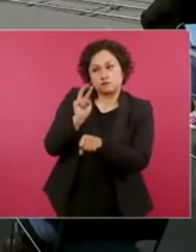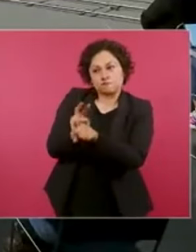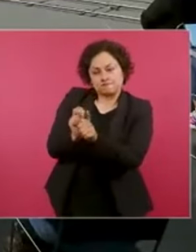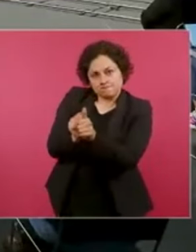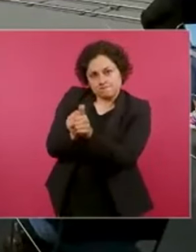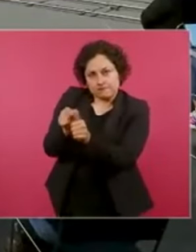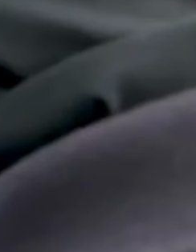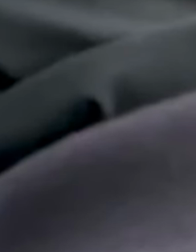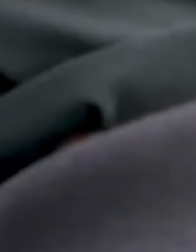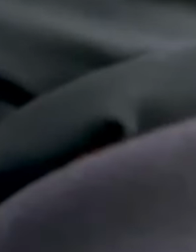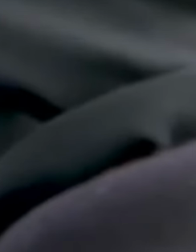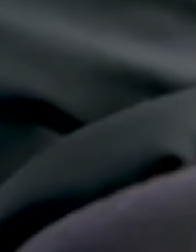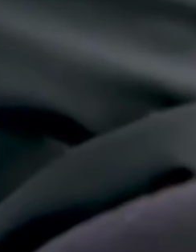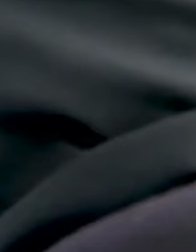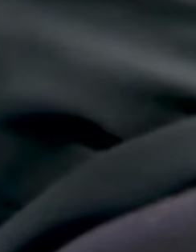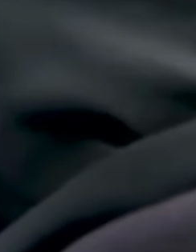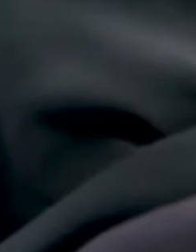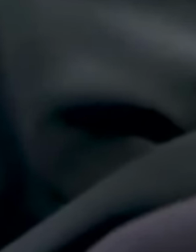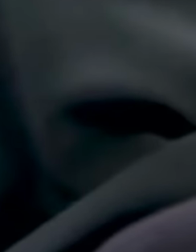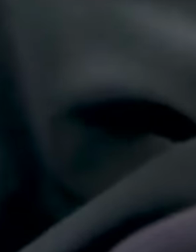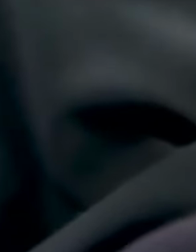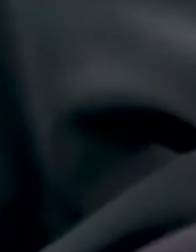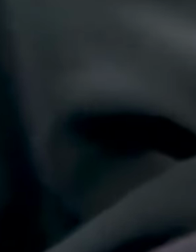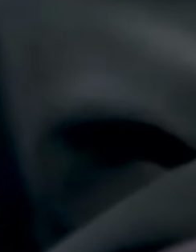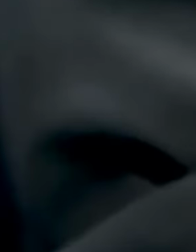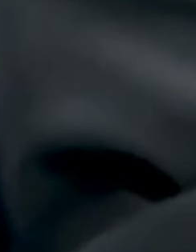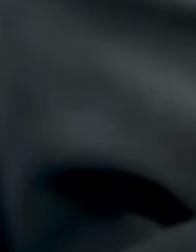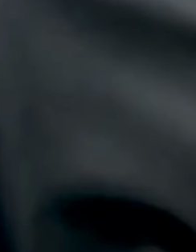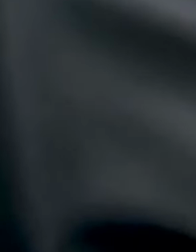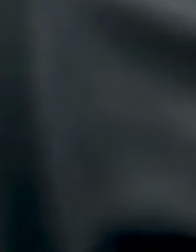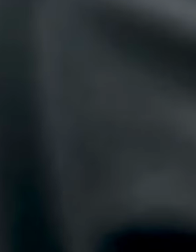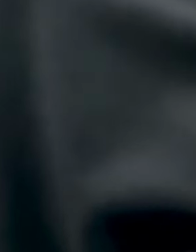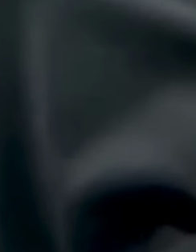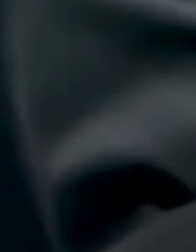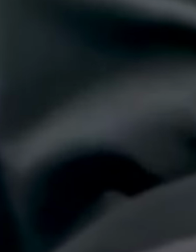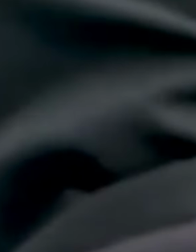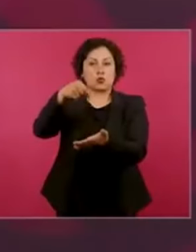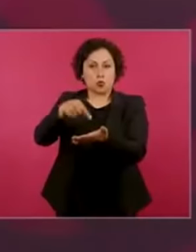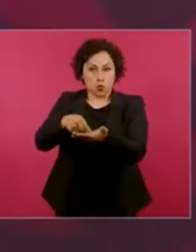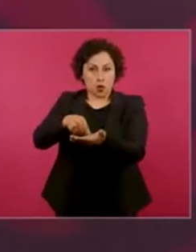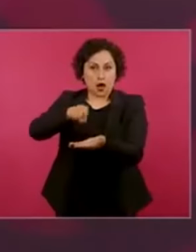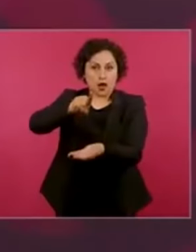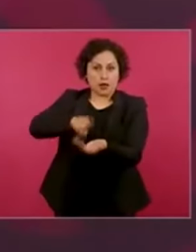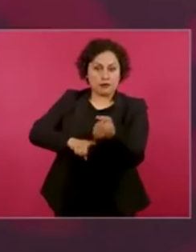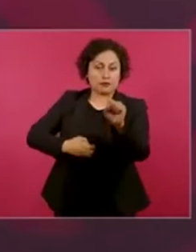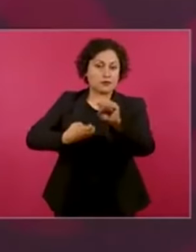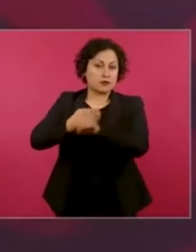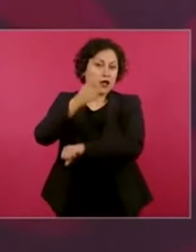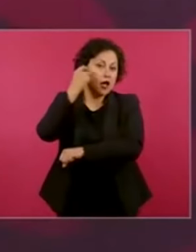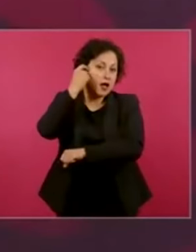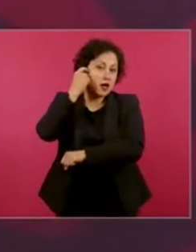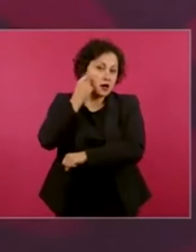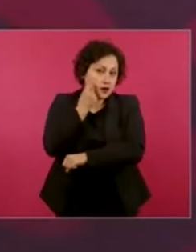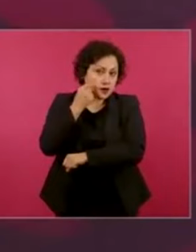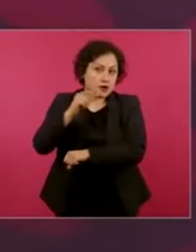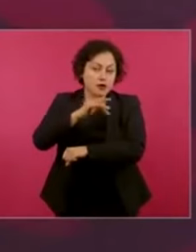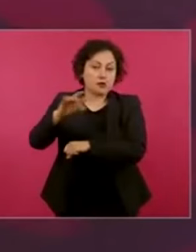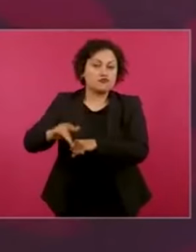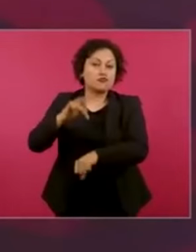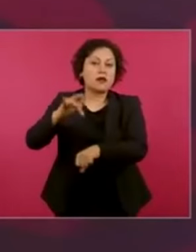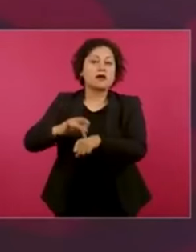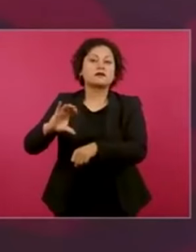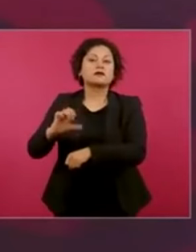encapuchada. Y que qué raro que solo latinos había estado ahí. ¿De qué tamaño será la mentira del presidente que incluso un